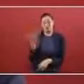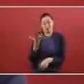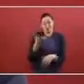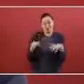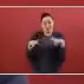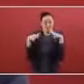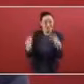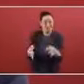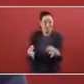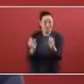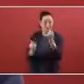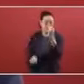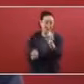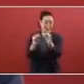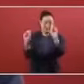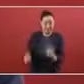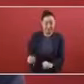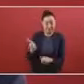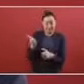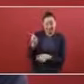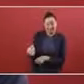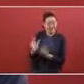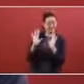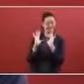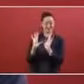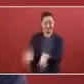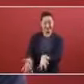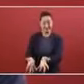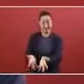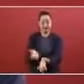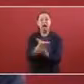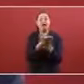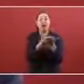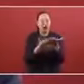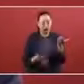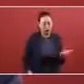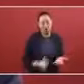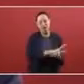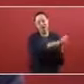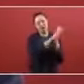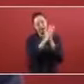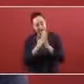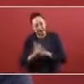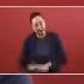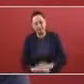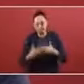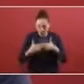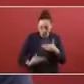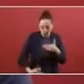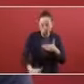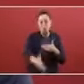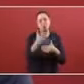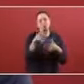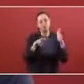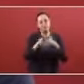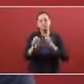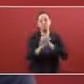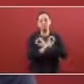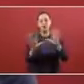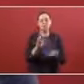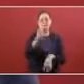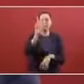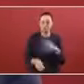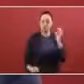cuarta transformación y por instrucciones directas del licenciado Andrés Manuel López Obrador, vamos a caminar hacia una transparencia plena utilizando